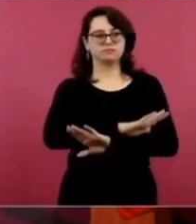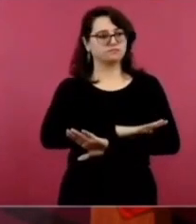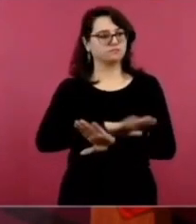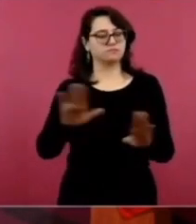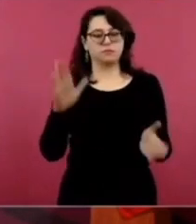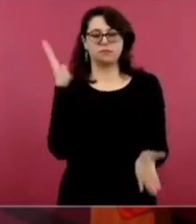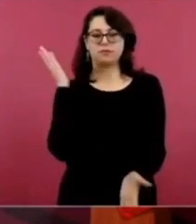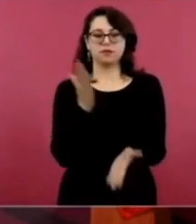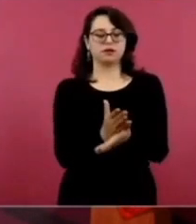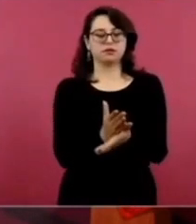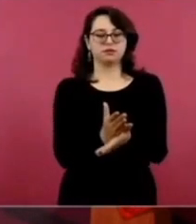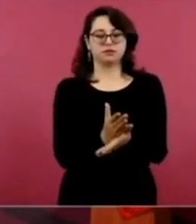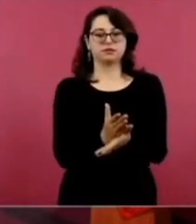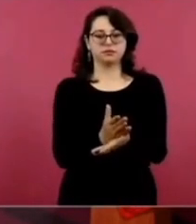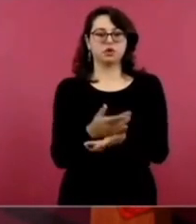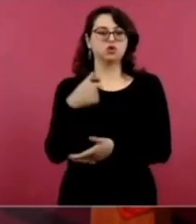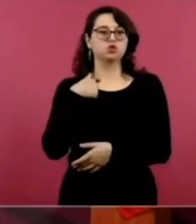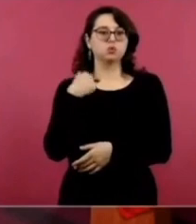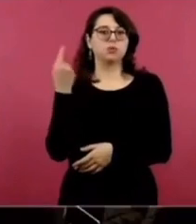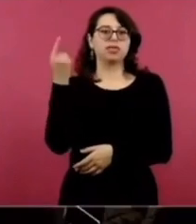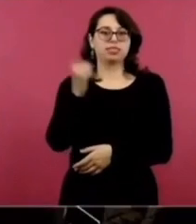Y se